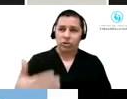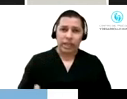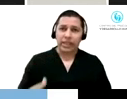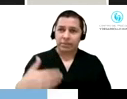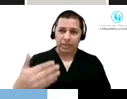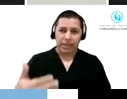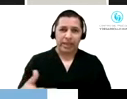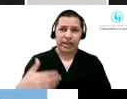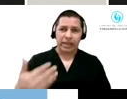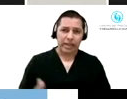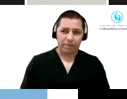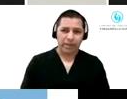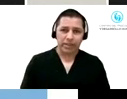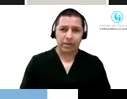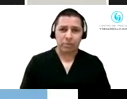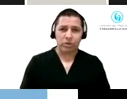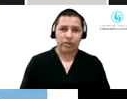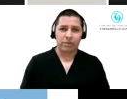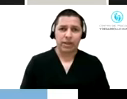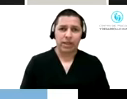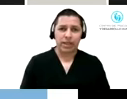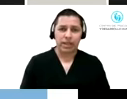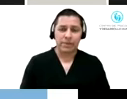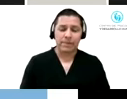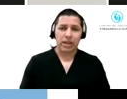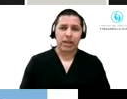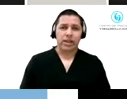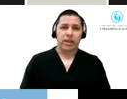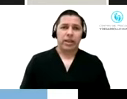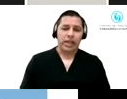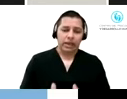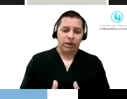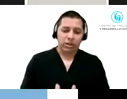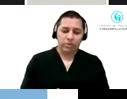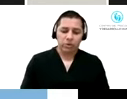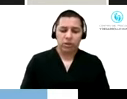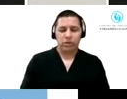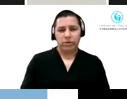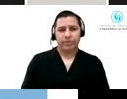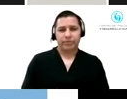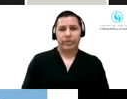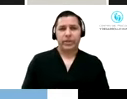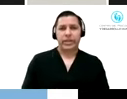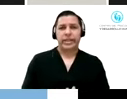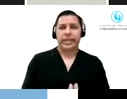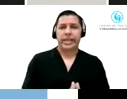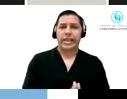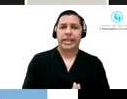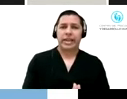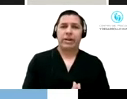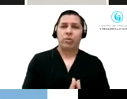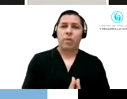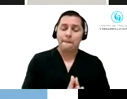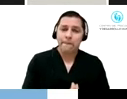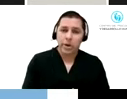Lo que ustedes empezarían a pensar posiblemente de mí. El trabajo reproductivo y